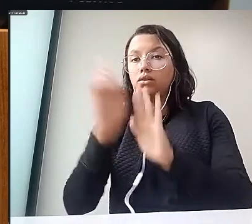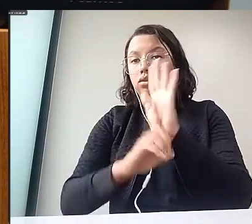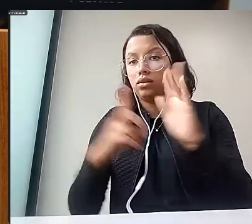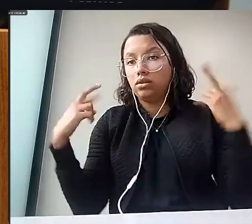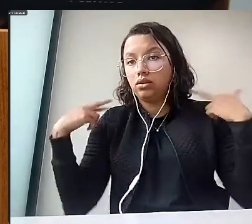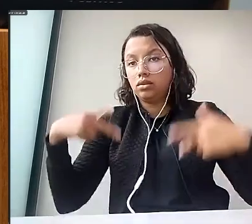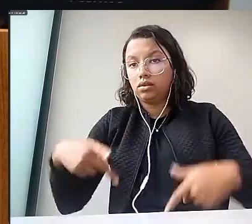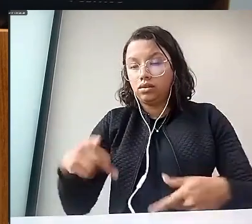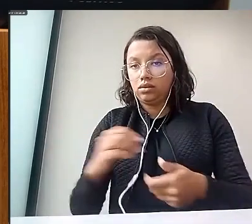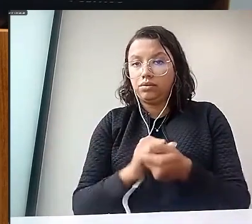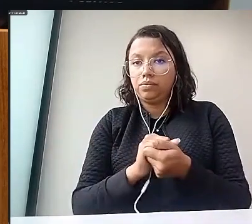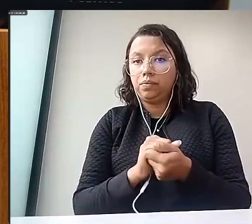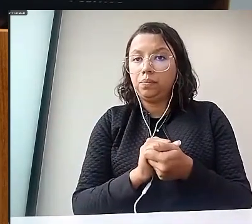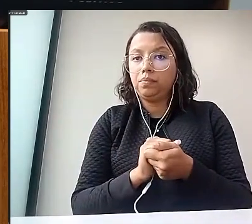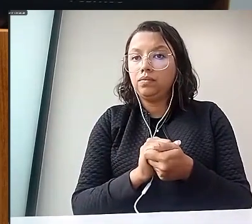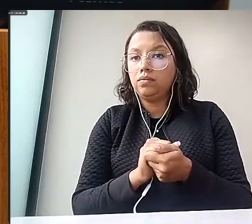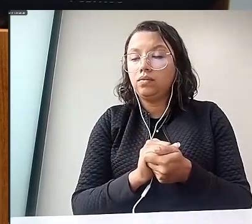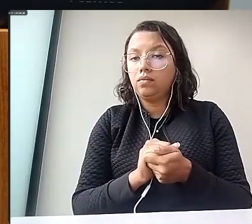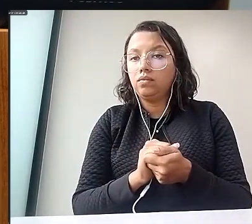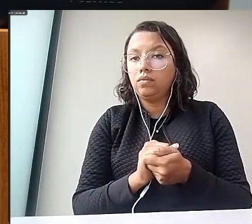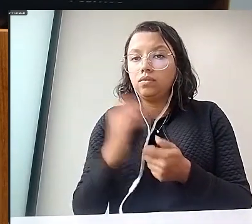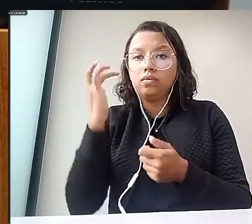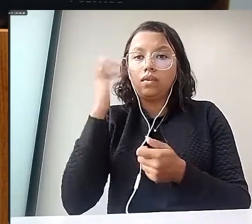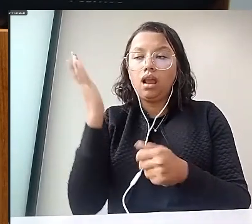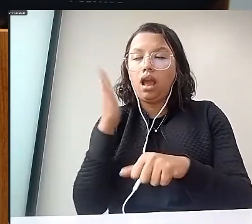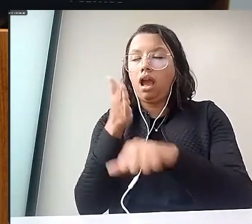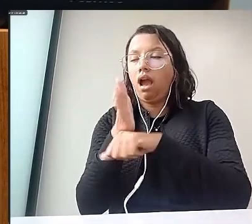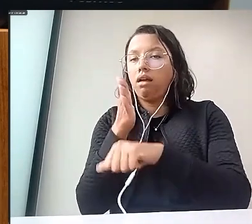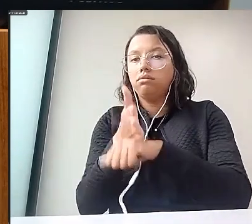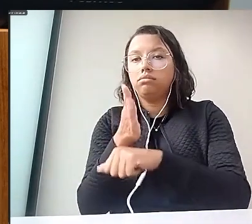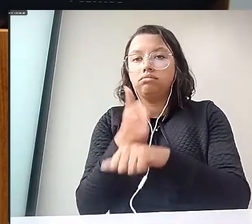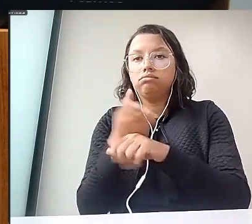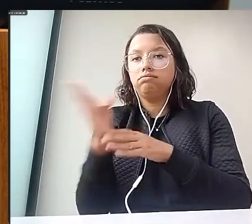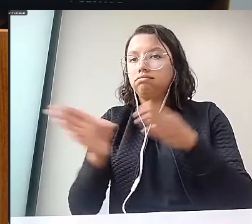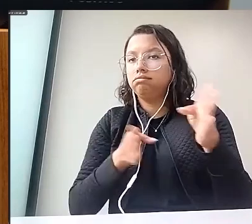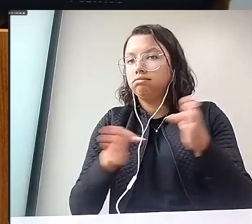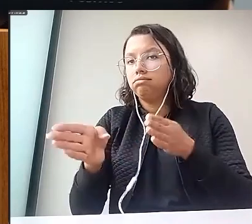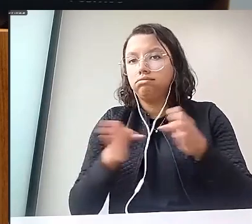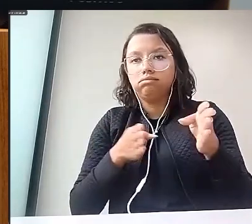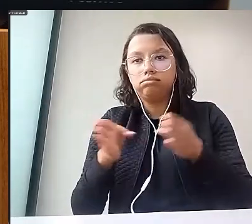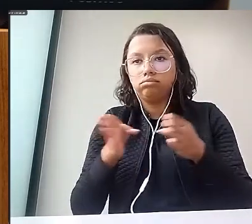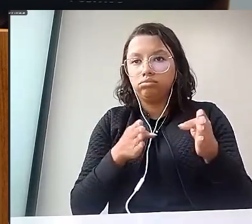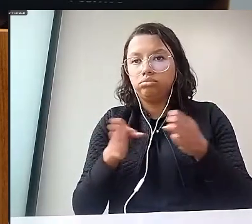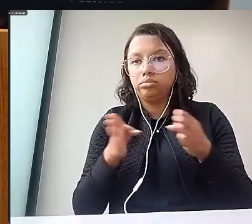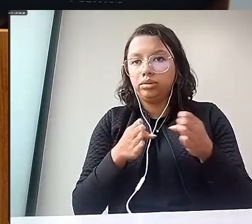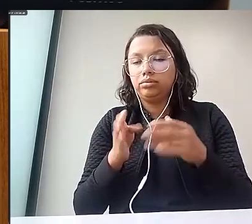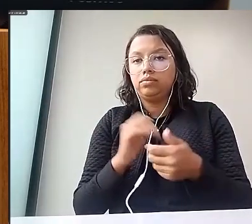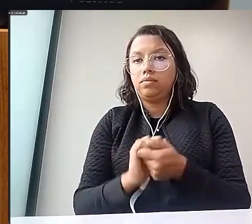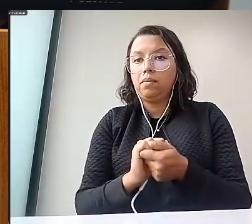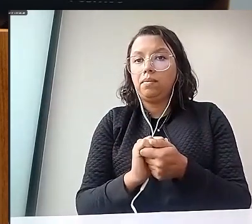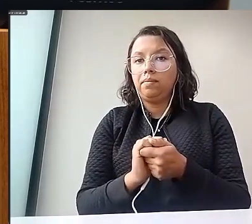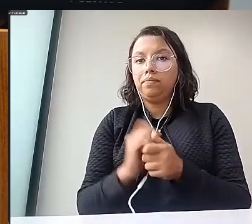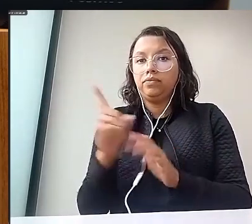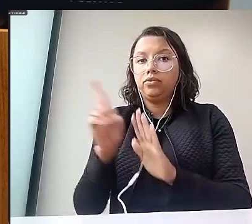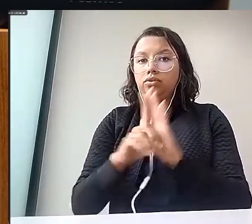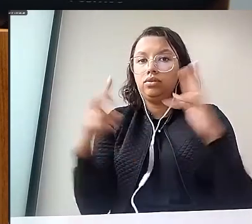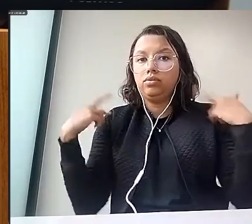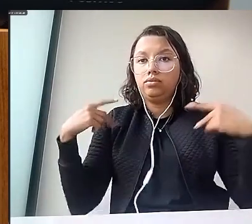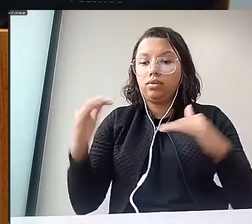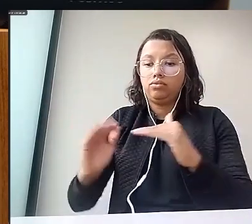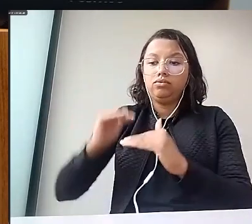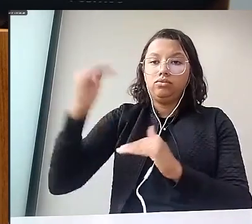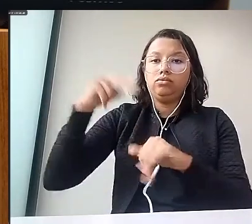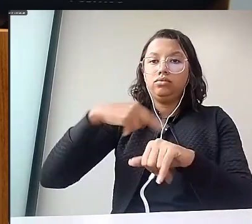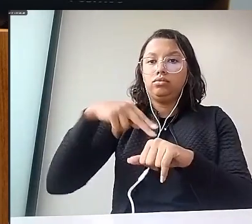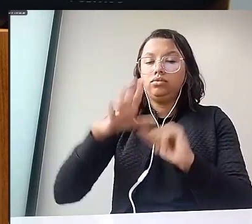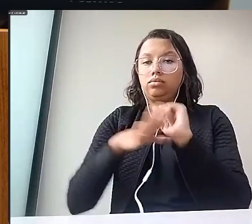jueces ordinarios fácilmente accesibles era garantía de derechos humanos supranacionales y la protección de